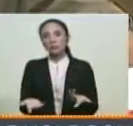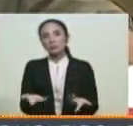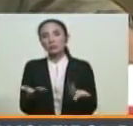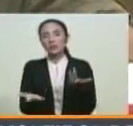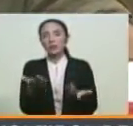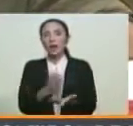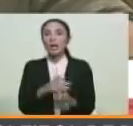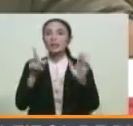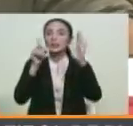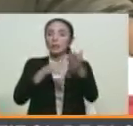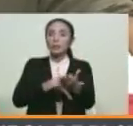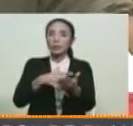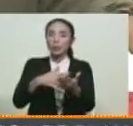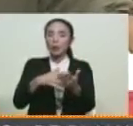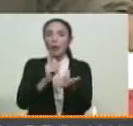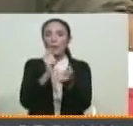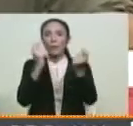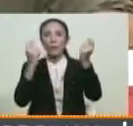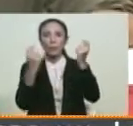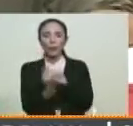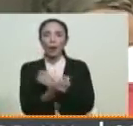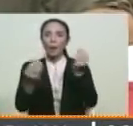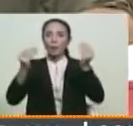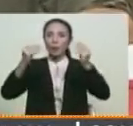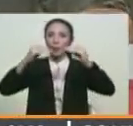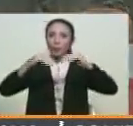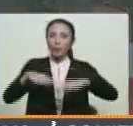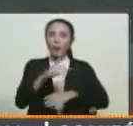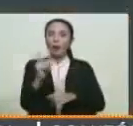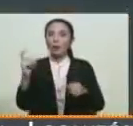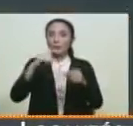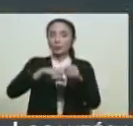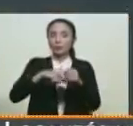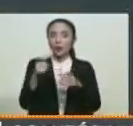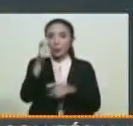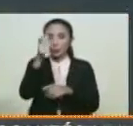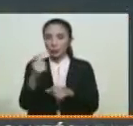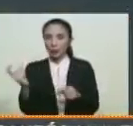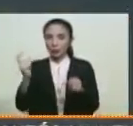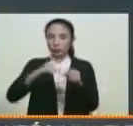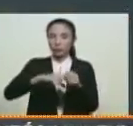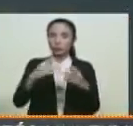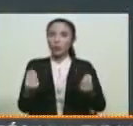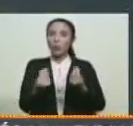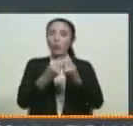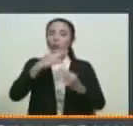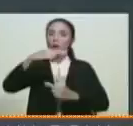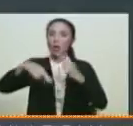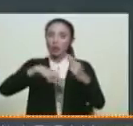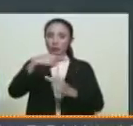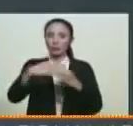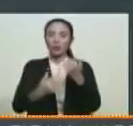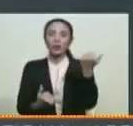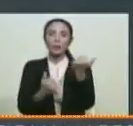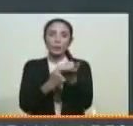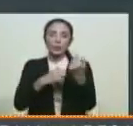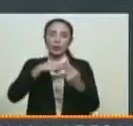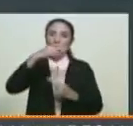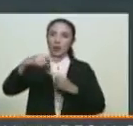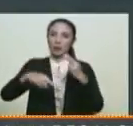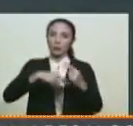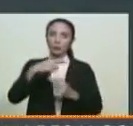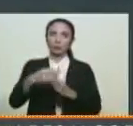convertir a estos 6.300.000 en militantes activos de la revolución socialista y bolivariana